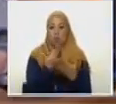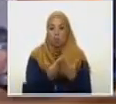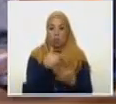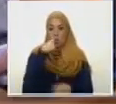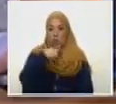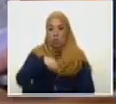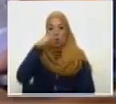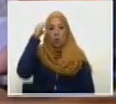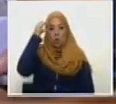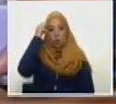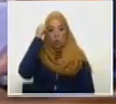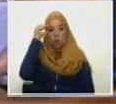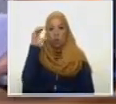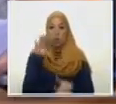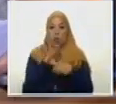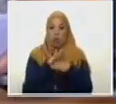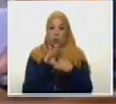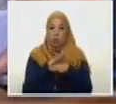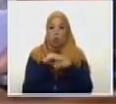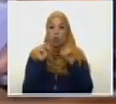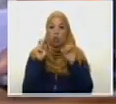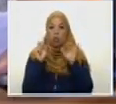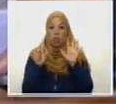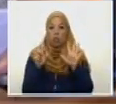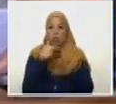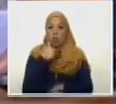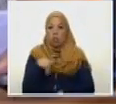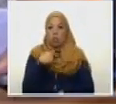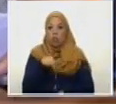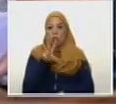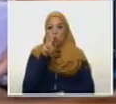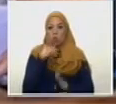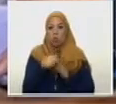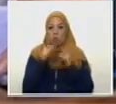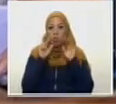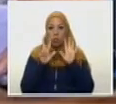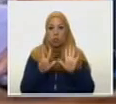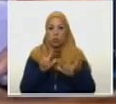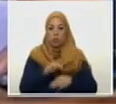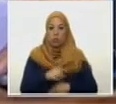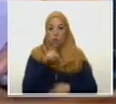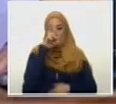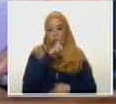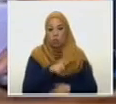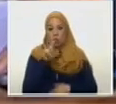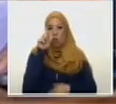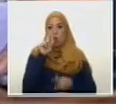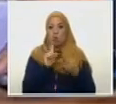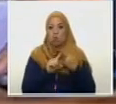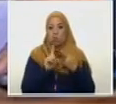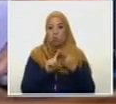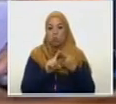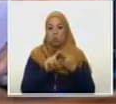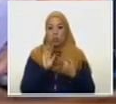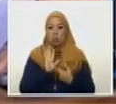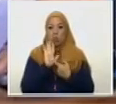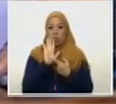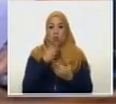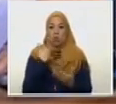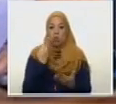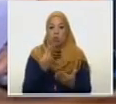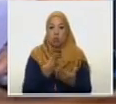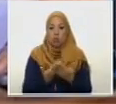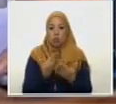sesión ordinaria del día martes 6 de noviembre de 2018. Punto 1. Presentación del proyecto